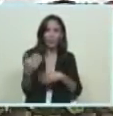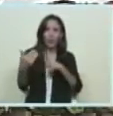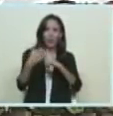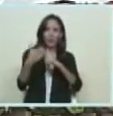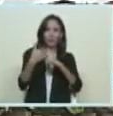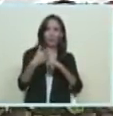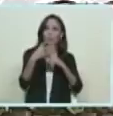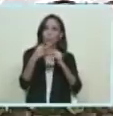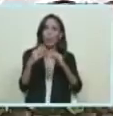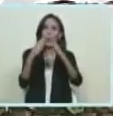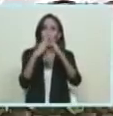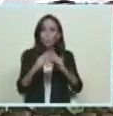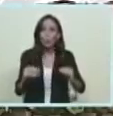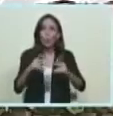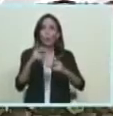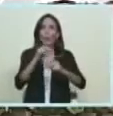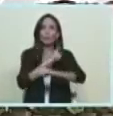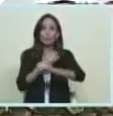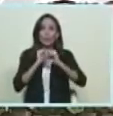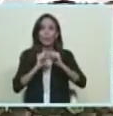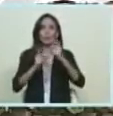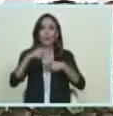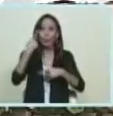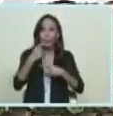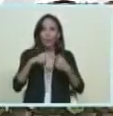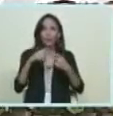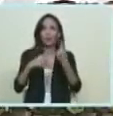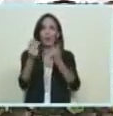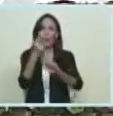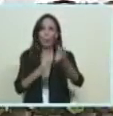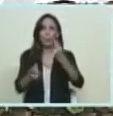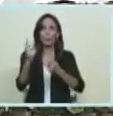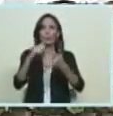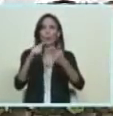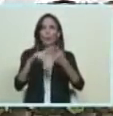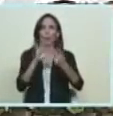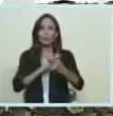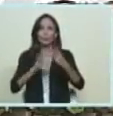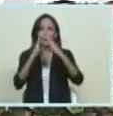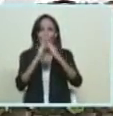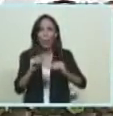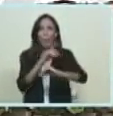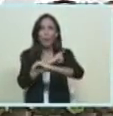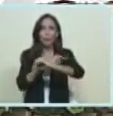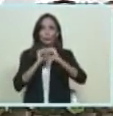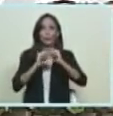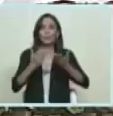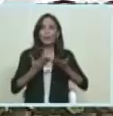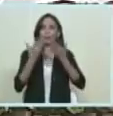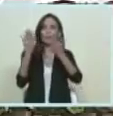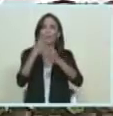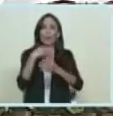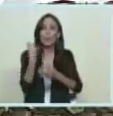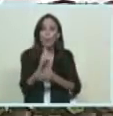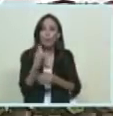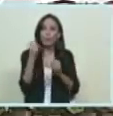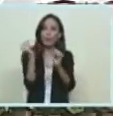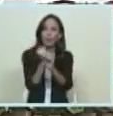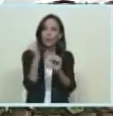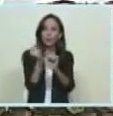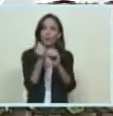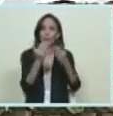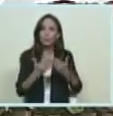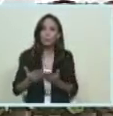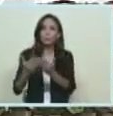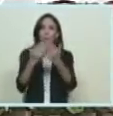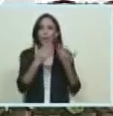poder económico, social y político a las bases, al poder popular, a la juventud, allí donde trabaja, donde